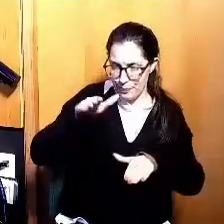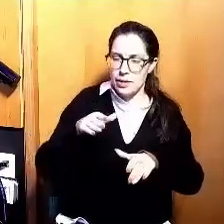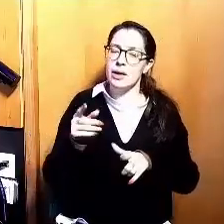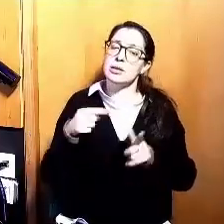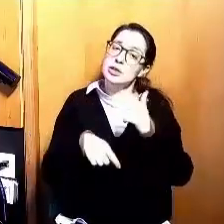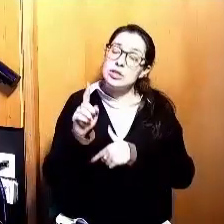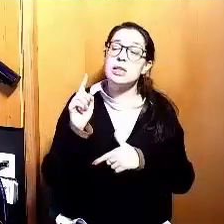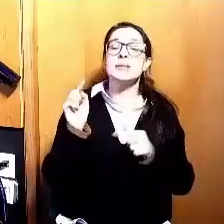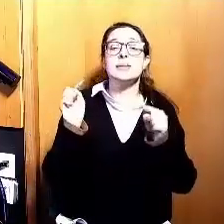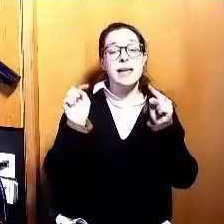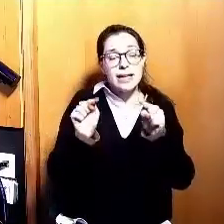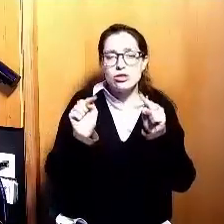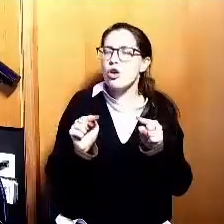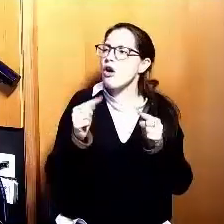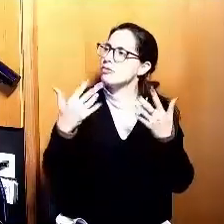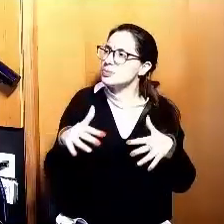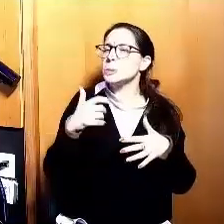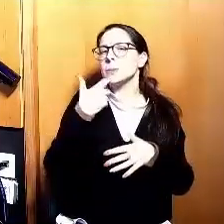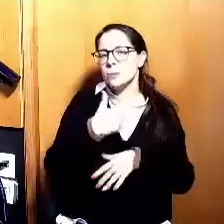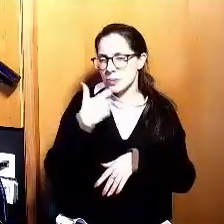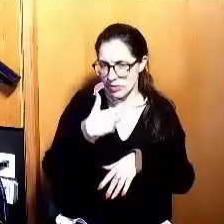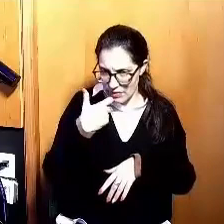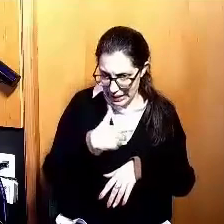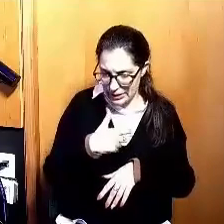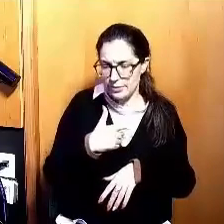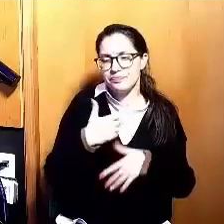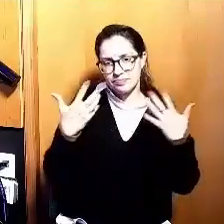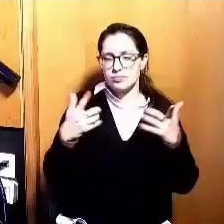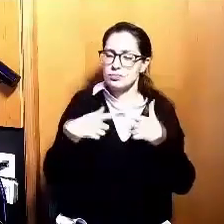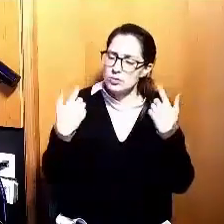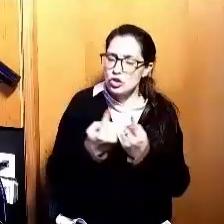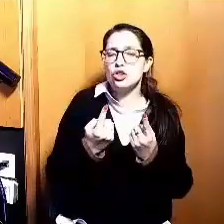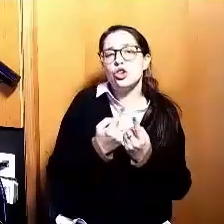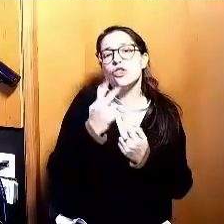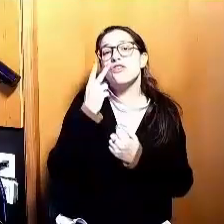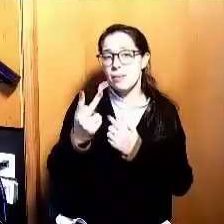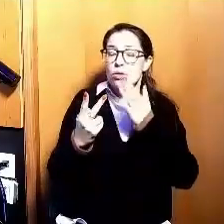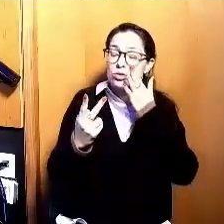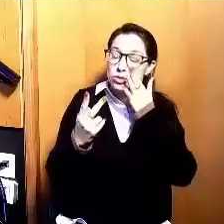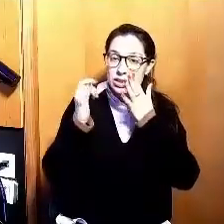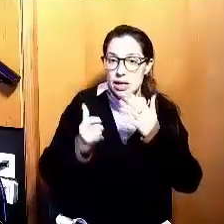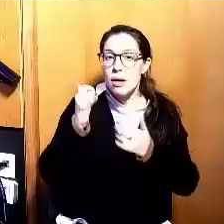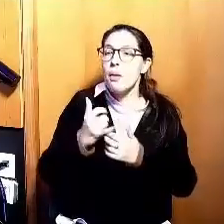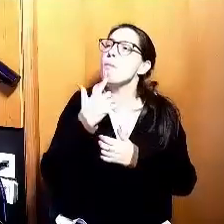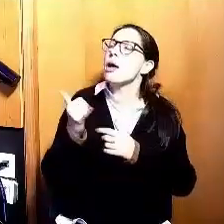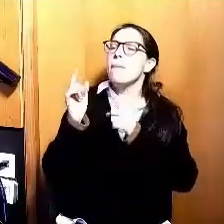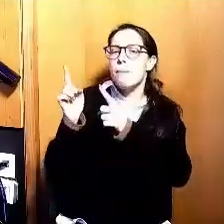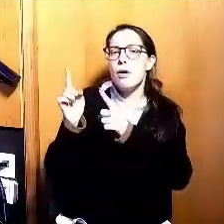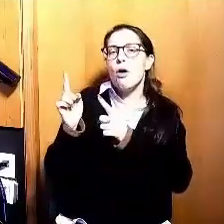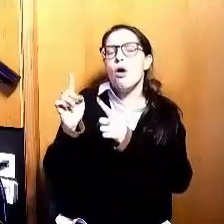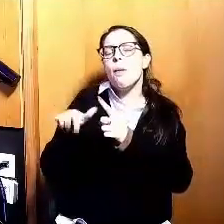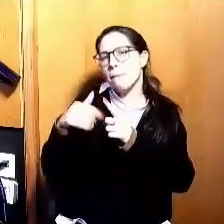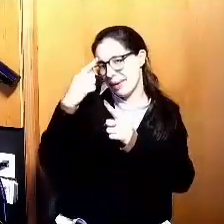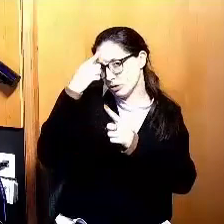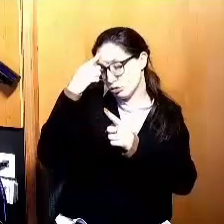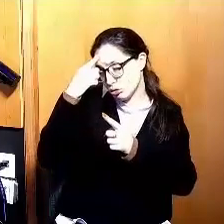Eso no le ha dado mucha consistencia a las acciones. Hemos visto que del lado muchas veces de donantes se